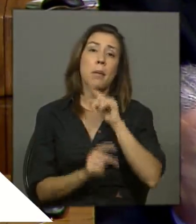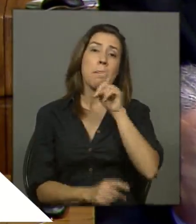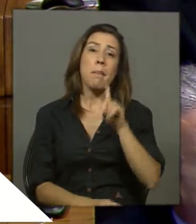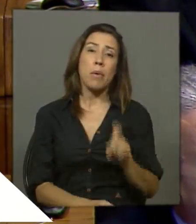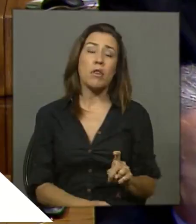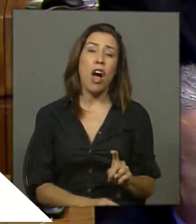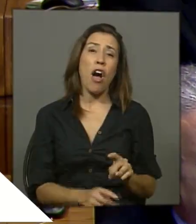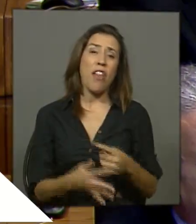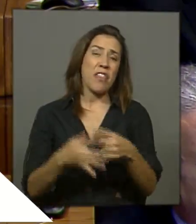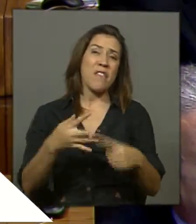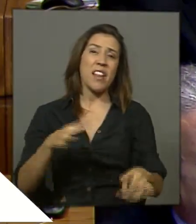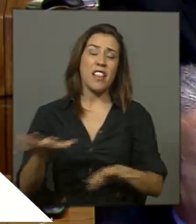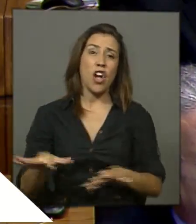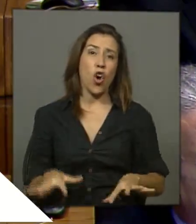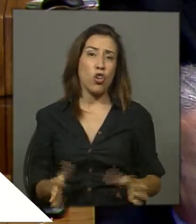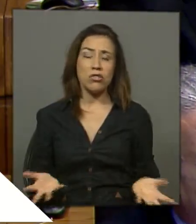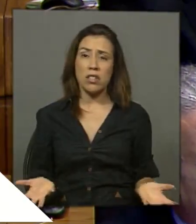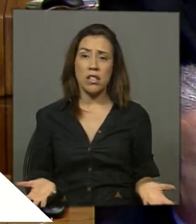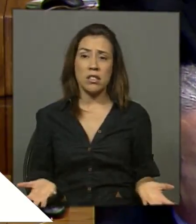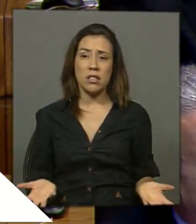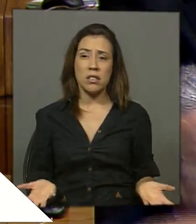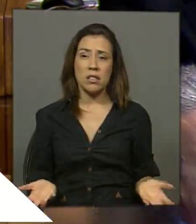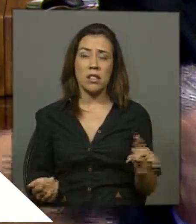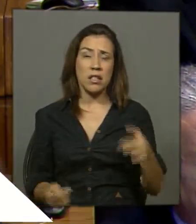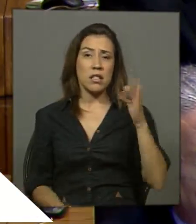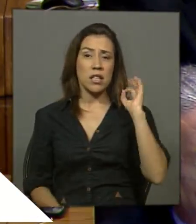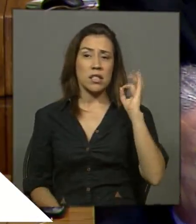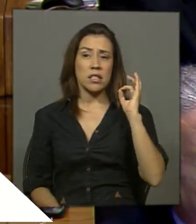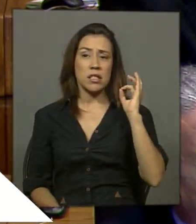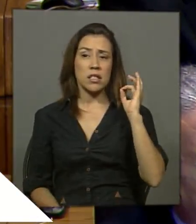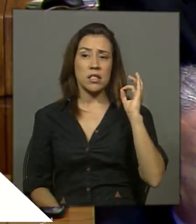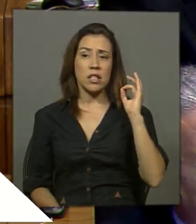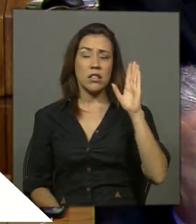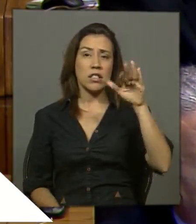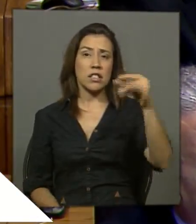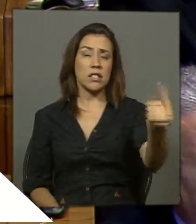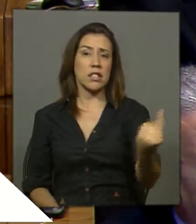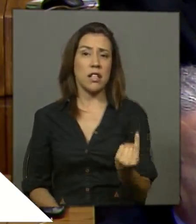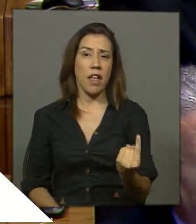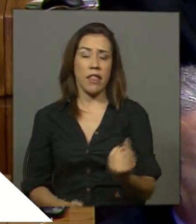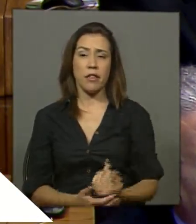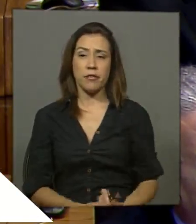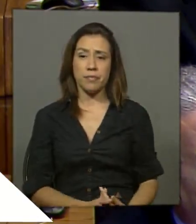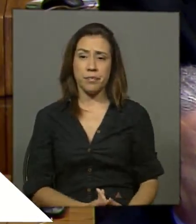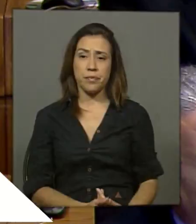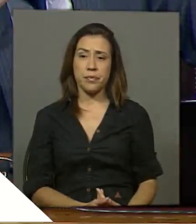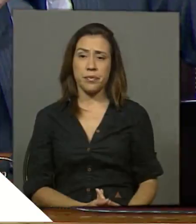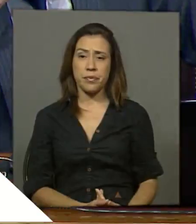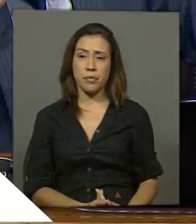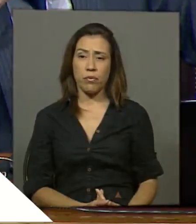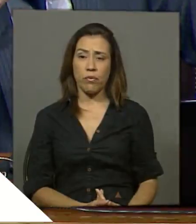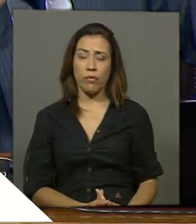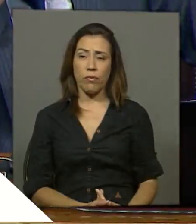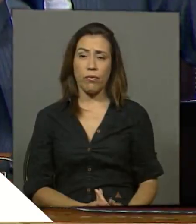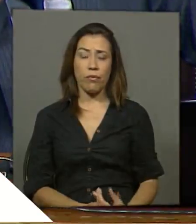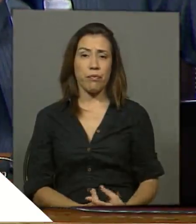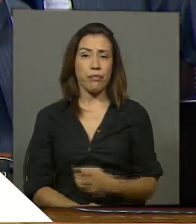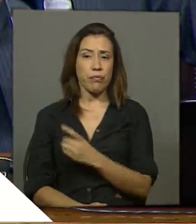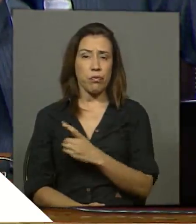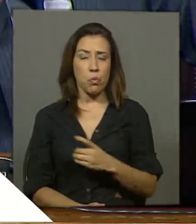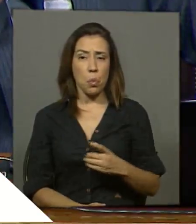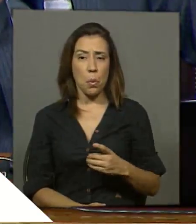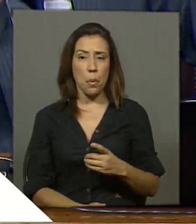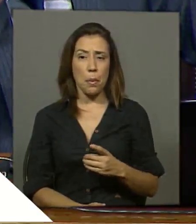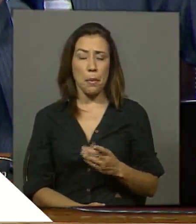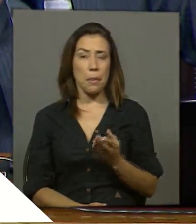cosa distinta para lo cual esta sesión fue citada señor presidente diputado usted ya se